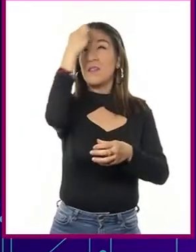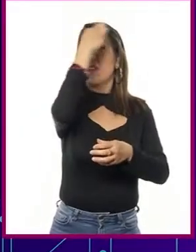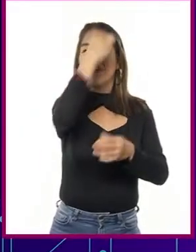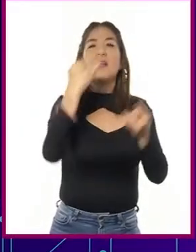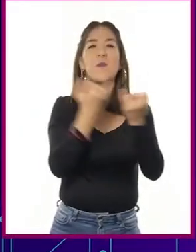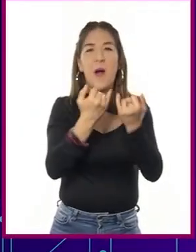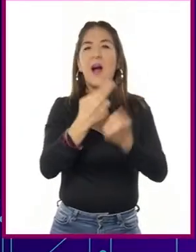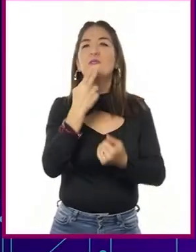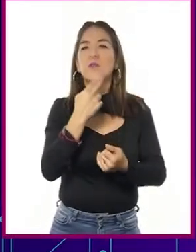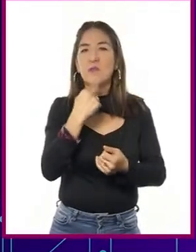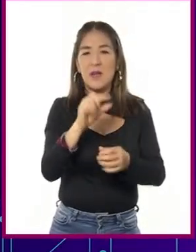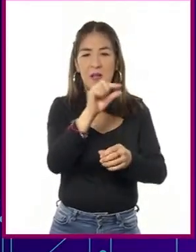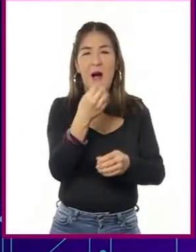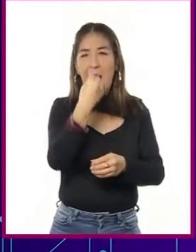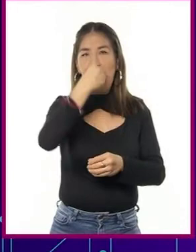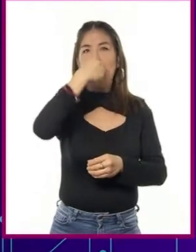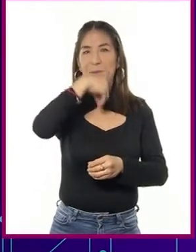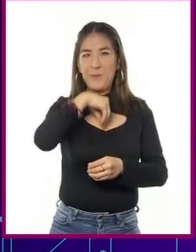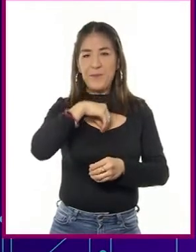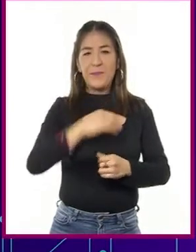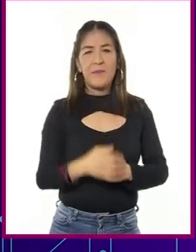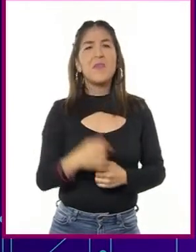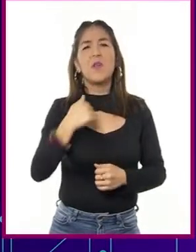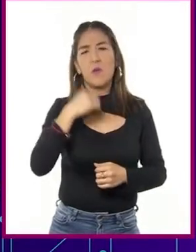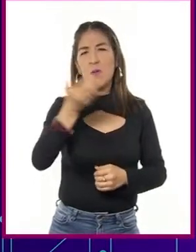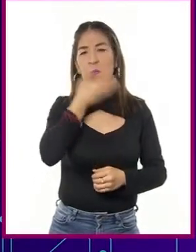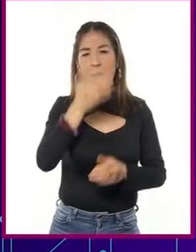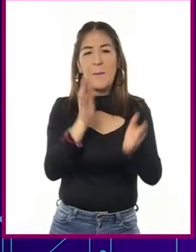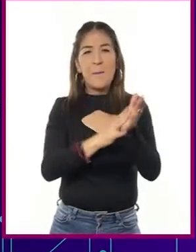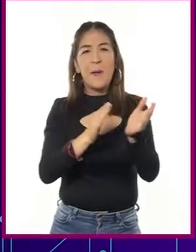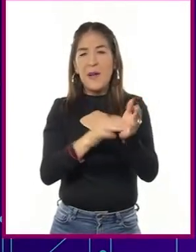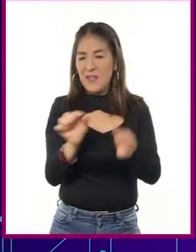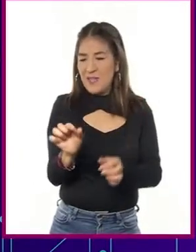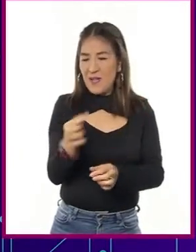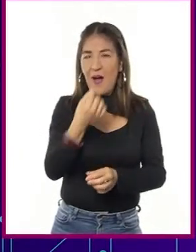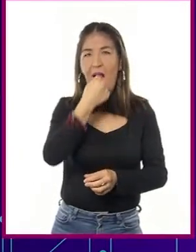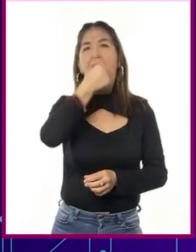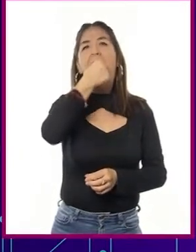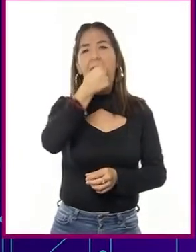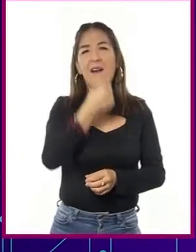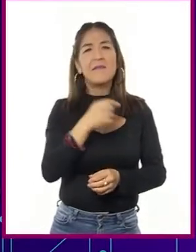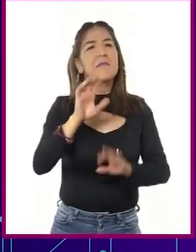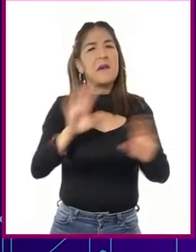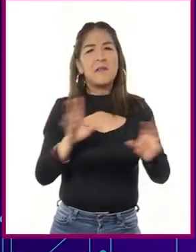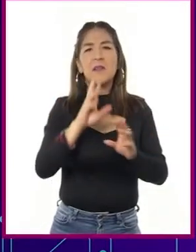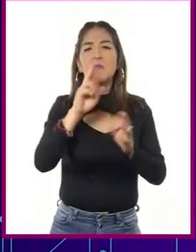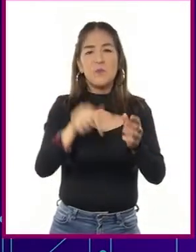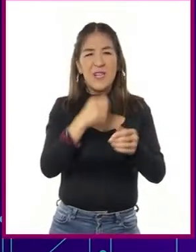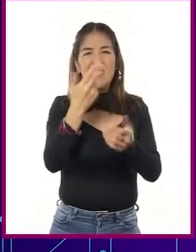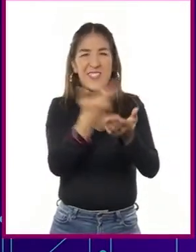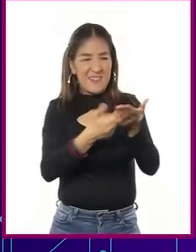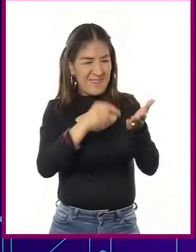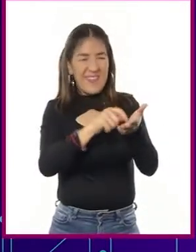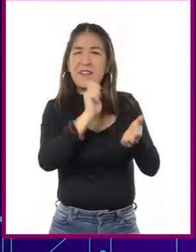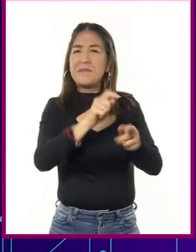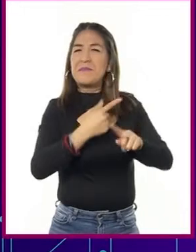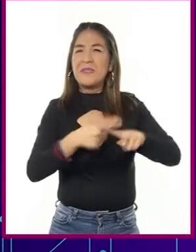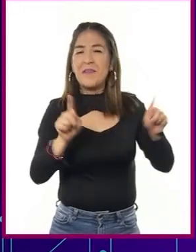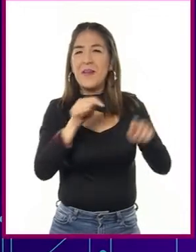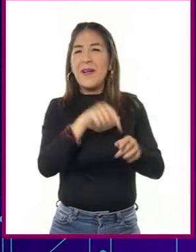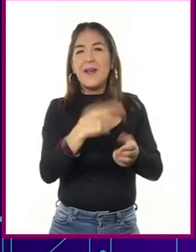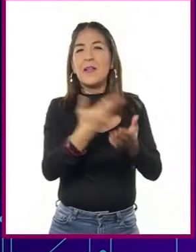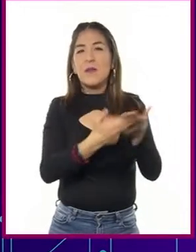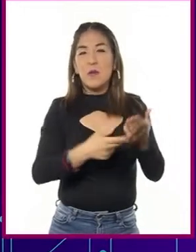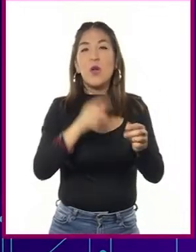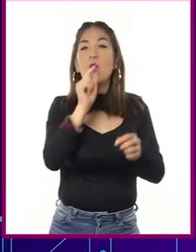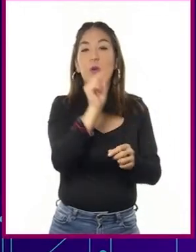azúcar. Yo siempre lo tomaba en tiras de papel o un cachito nada más y ahí se marca con un dibujo de lo que sea hasta donde es